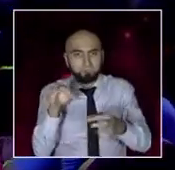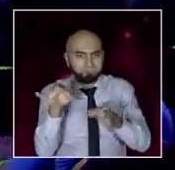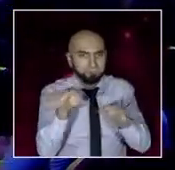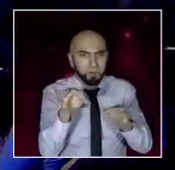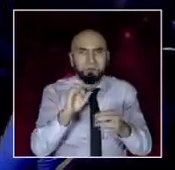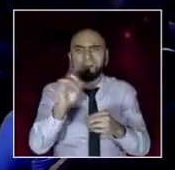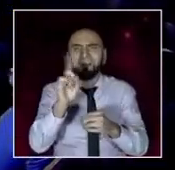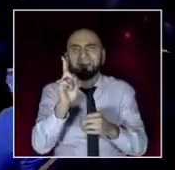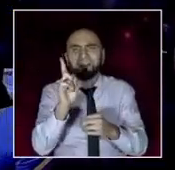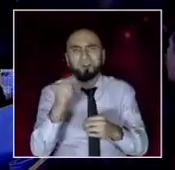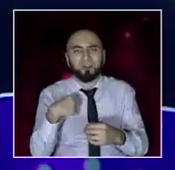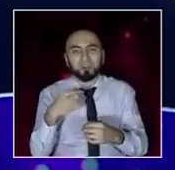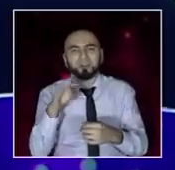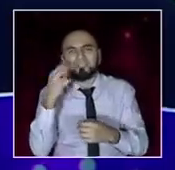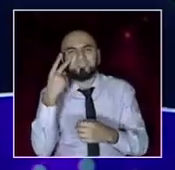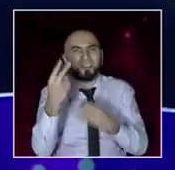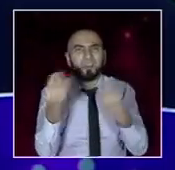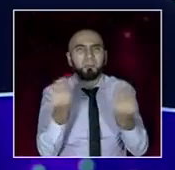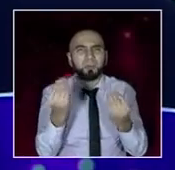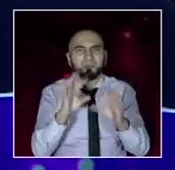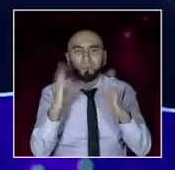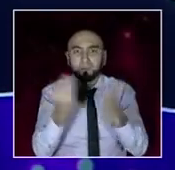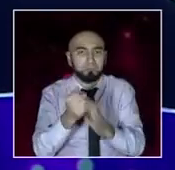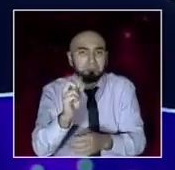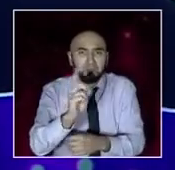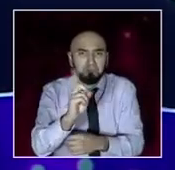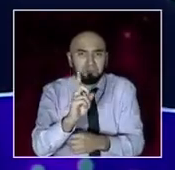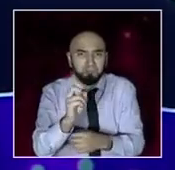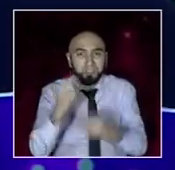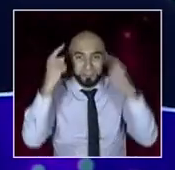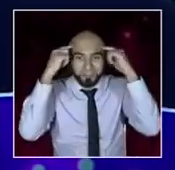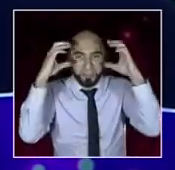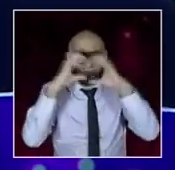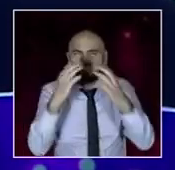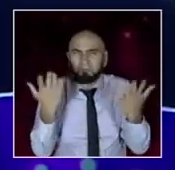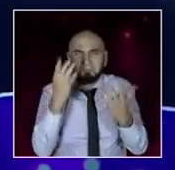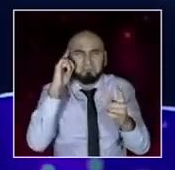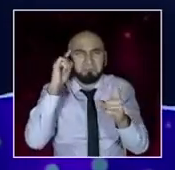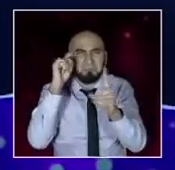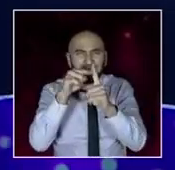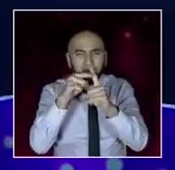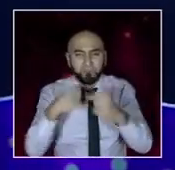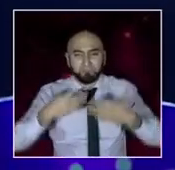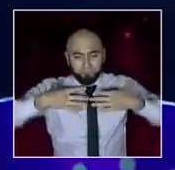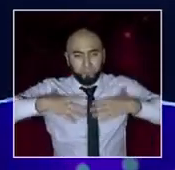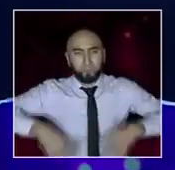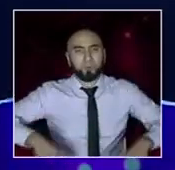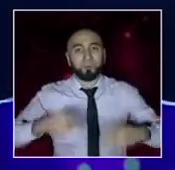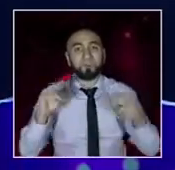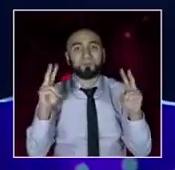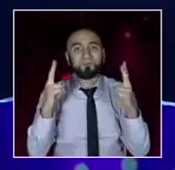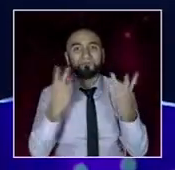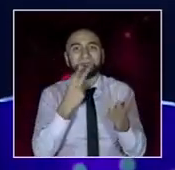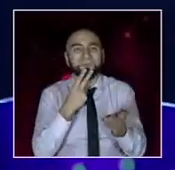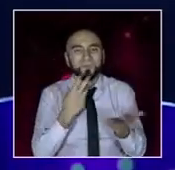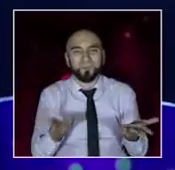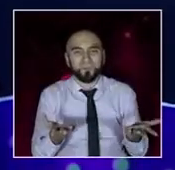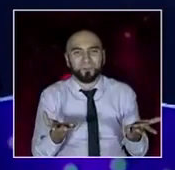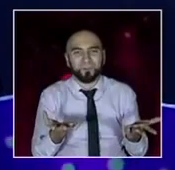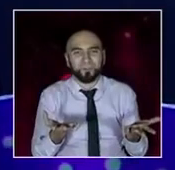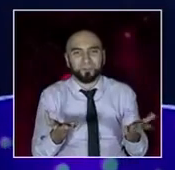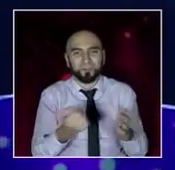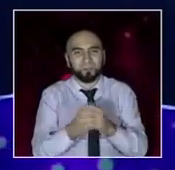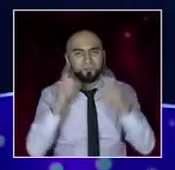para ver qué pasa en el mundo. Básicamente están para mantener al organismo en vivo. Entonces la percepción controla